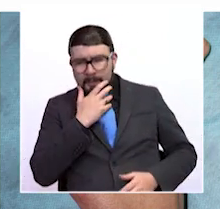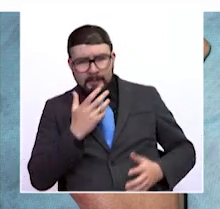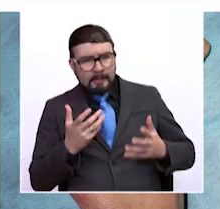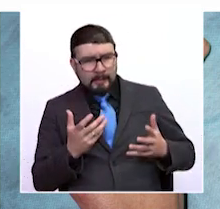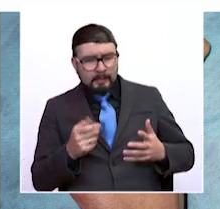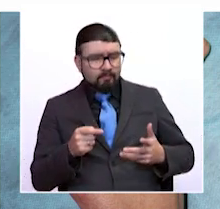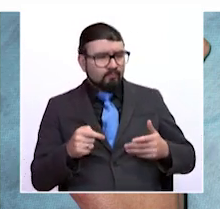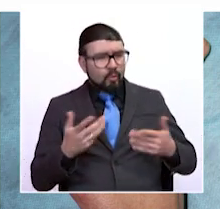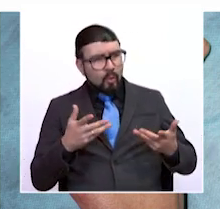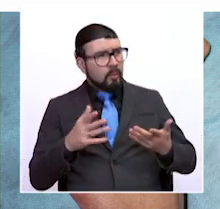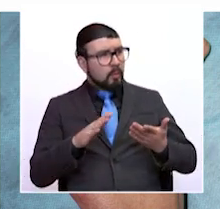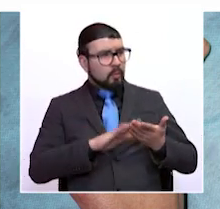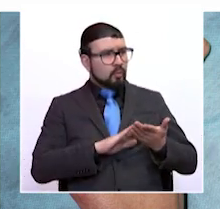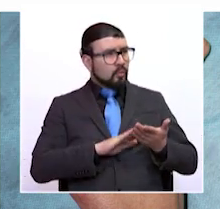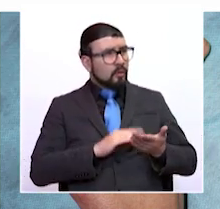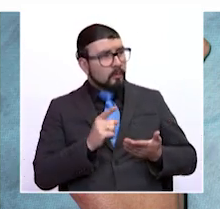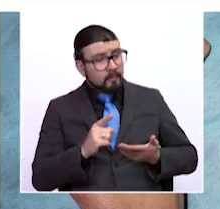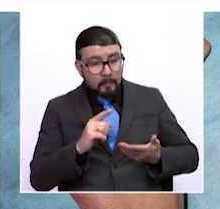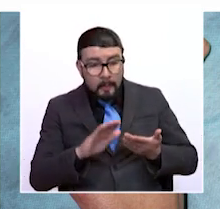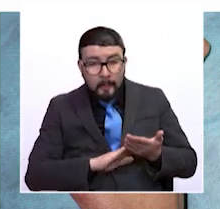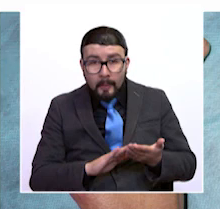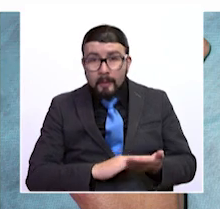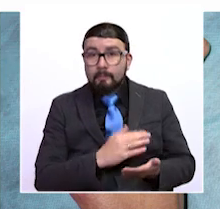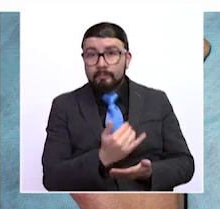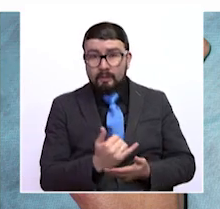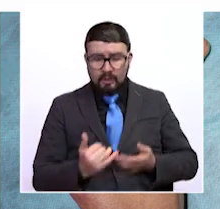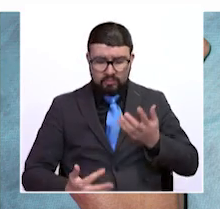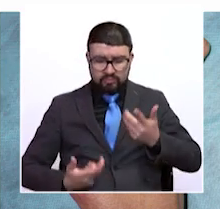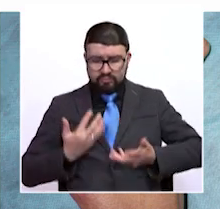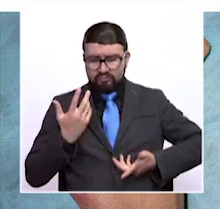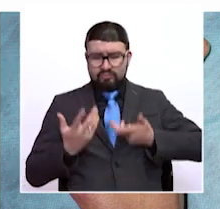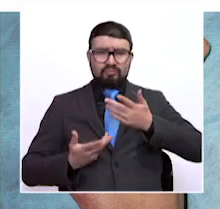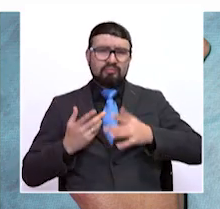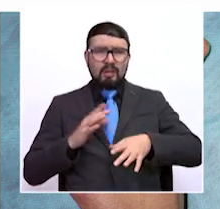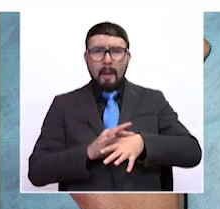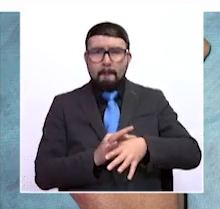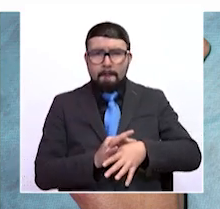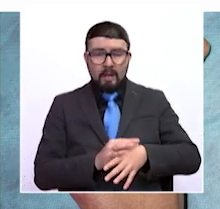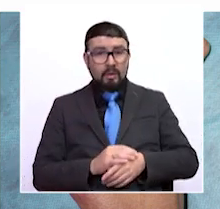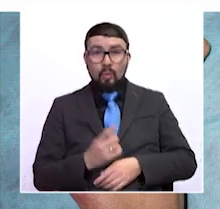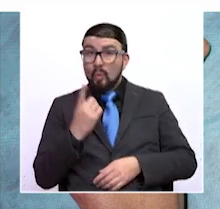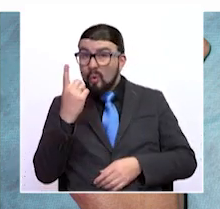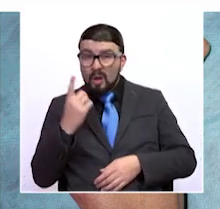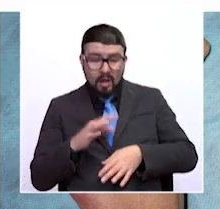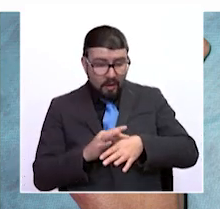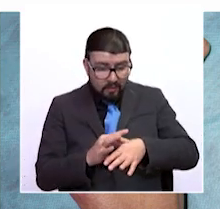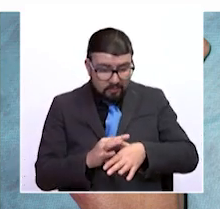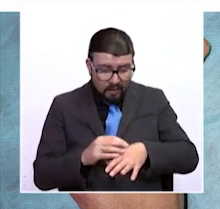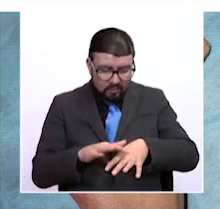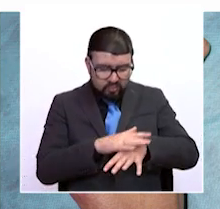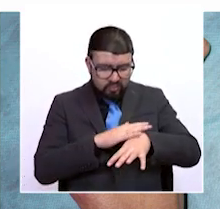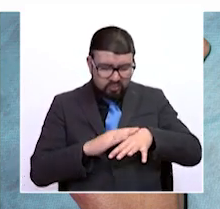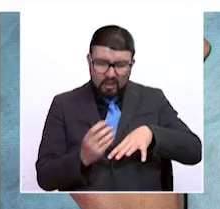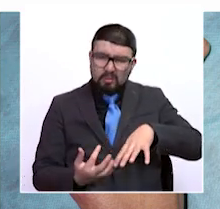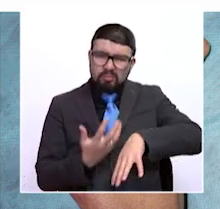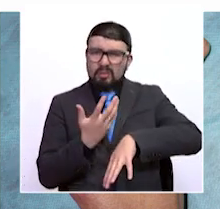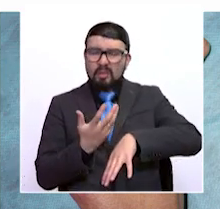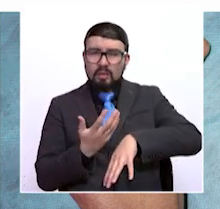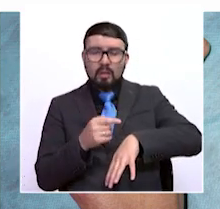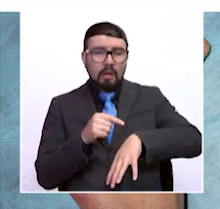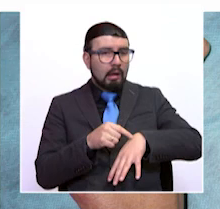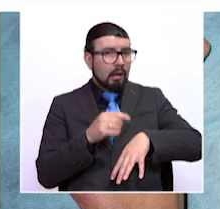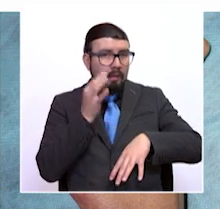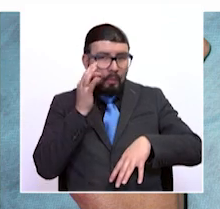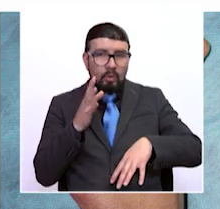identificar y tratar la quemadura de piel, porque como tú dices, en una sola quemadura se pueden presentar